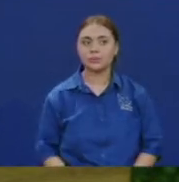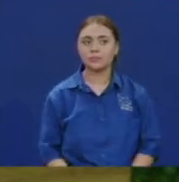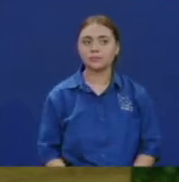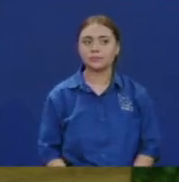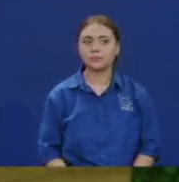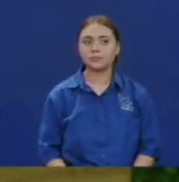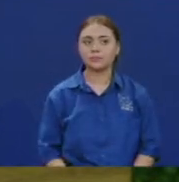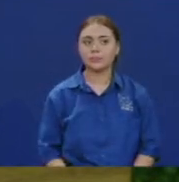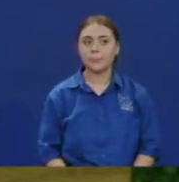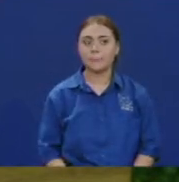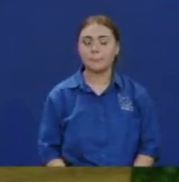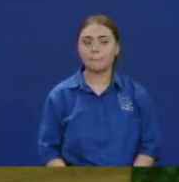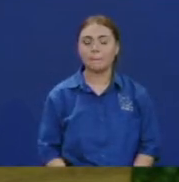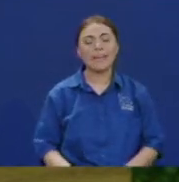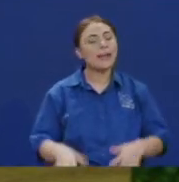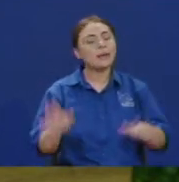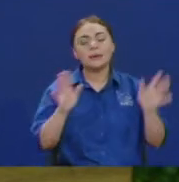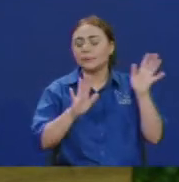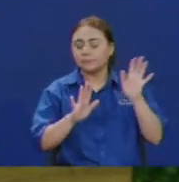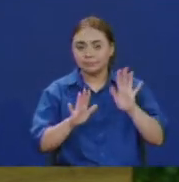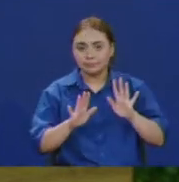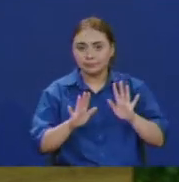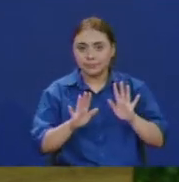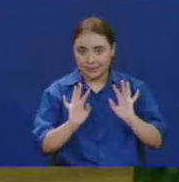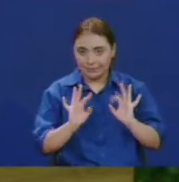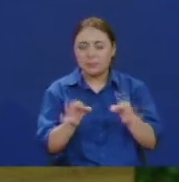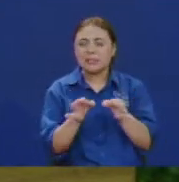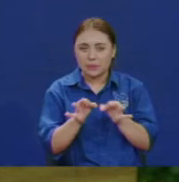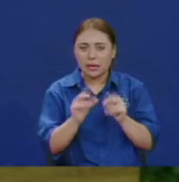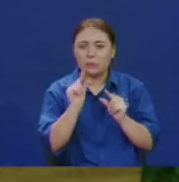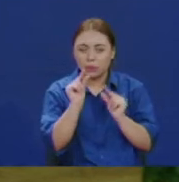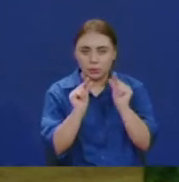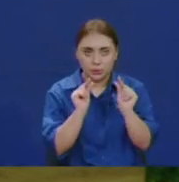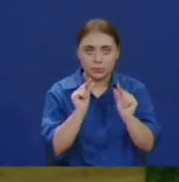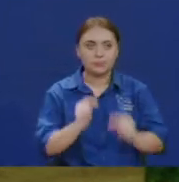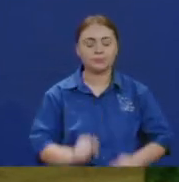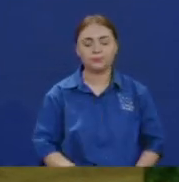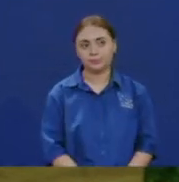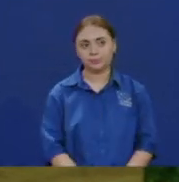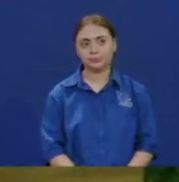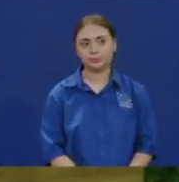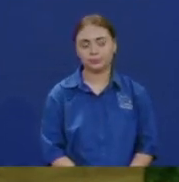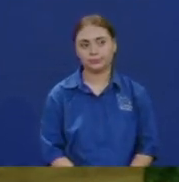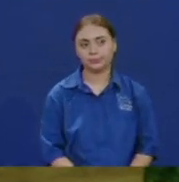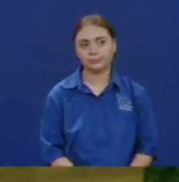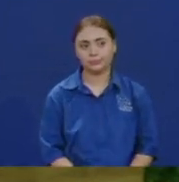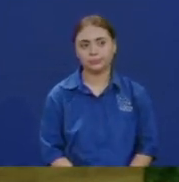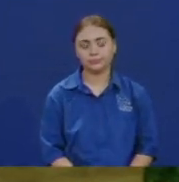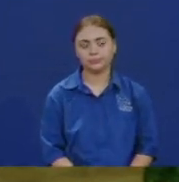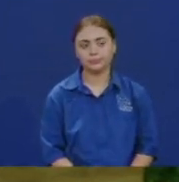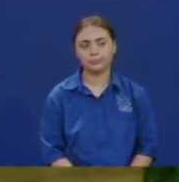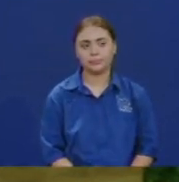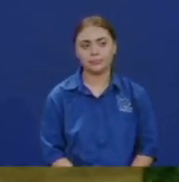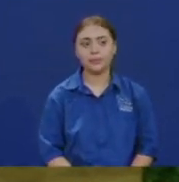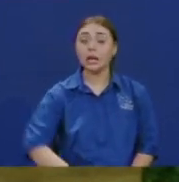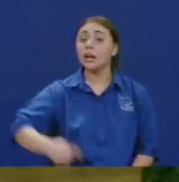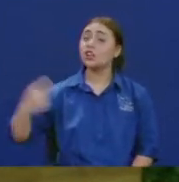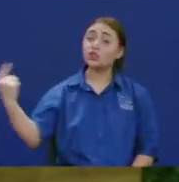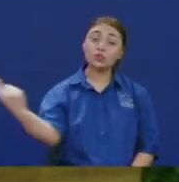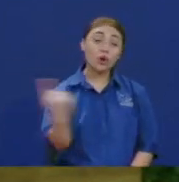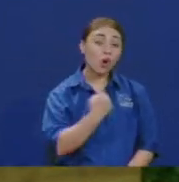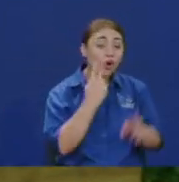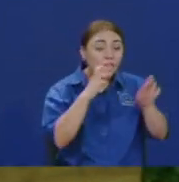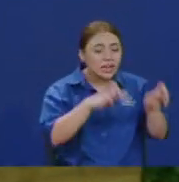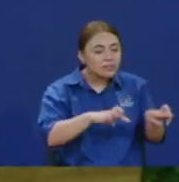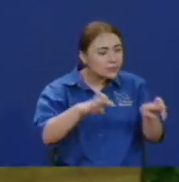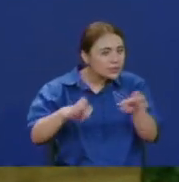octubre, que es donde el Señor nació. Bueno, pero esa es otra cosa. El asunto es que todos los que no podían participar